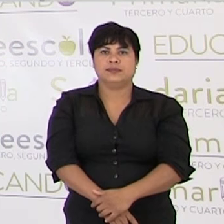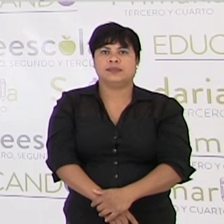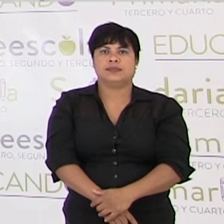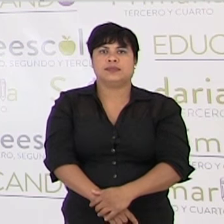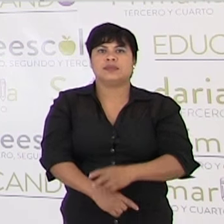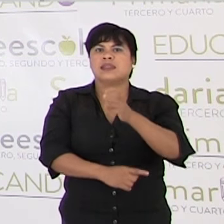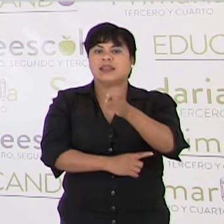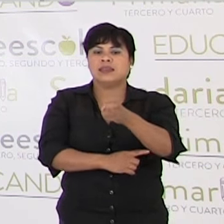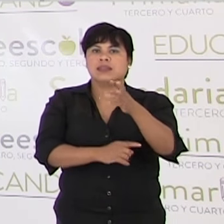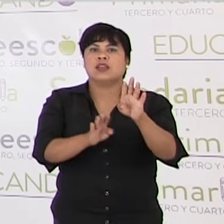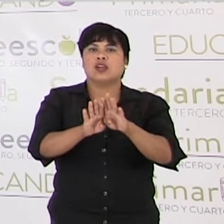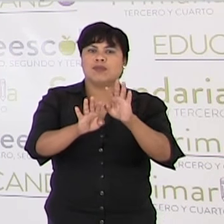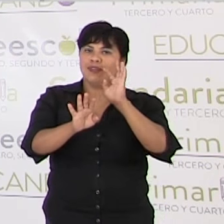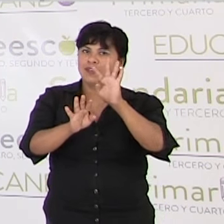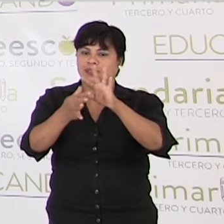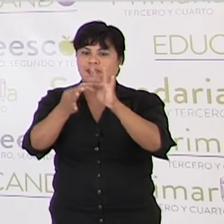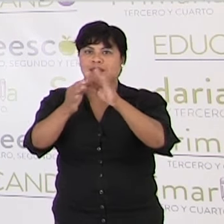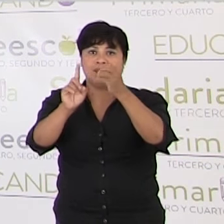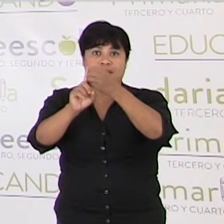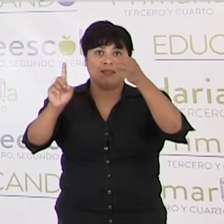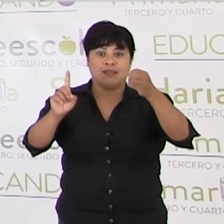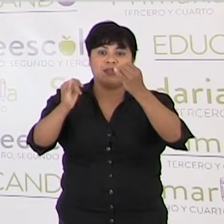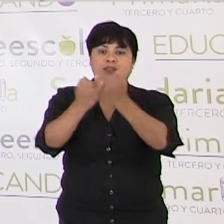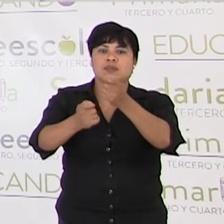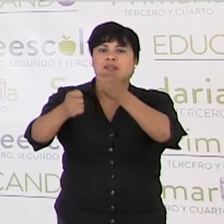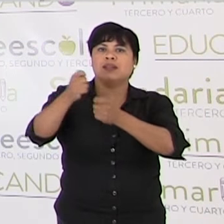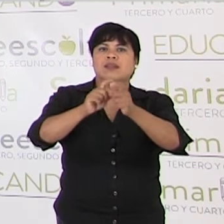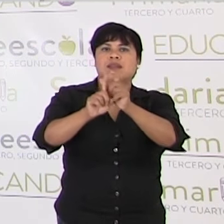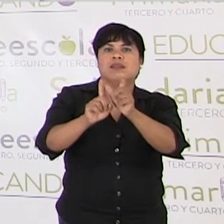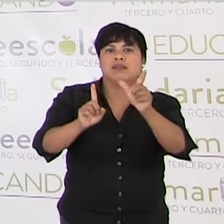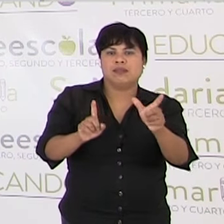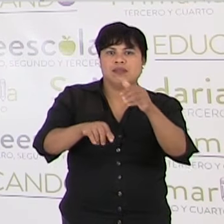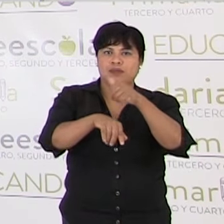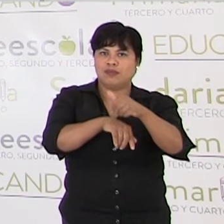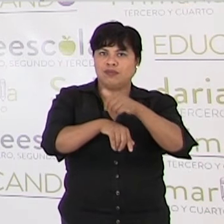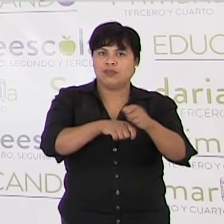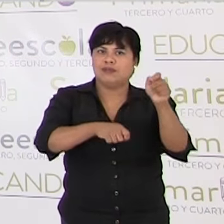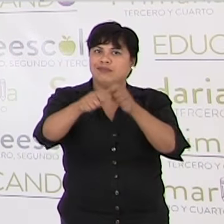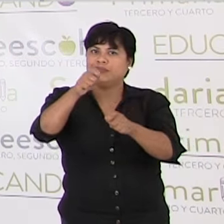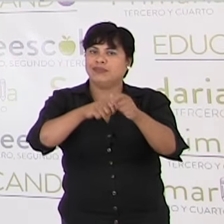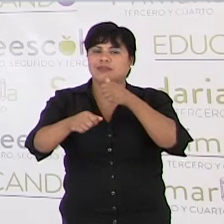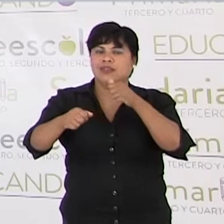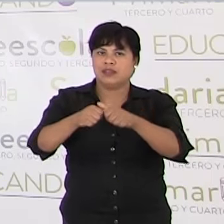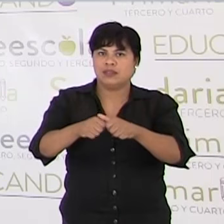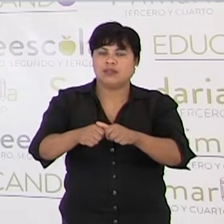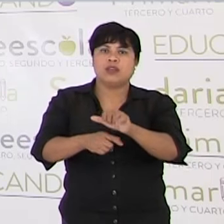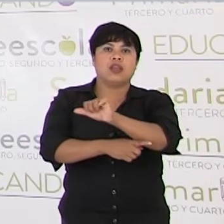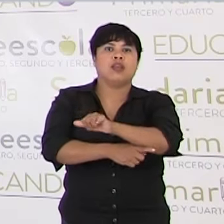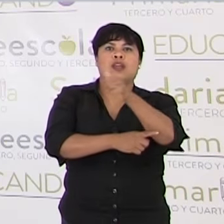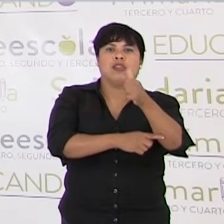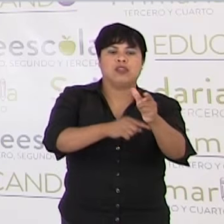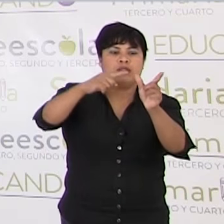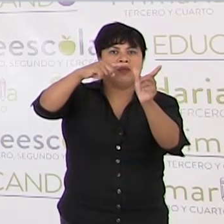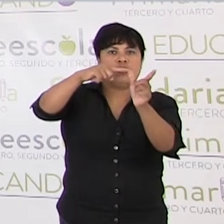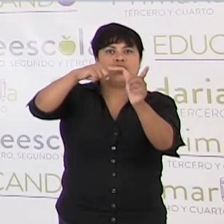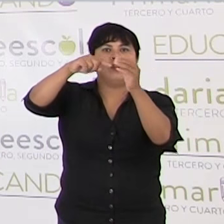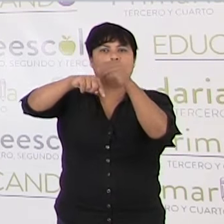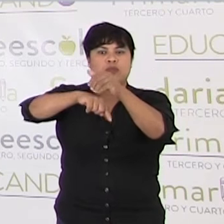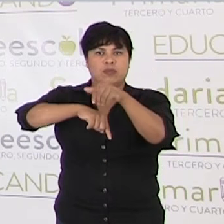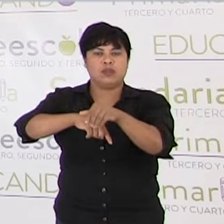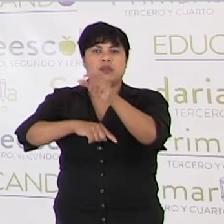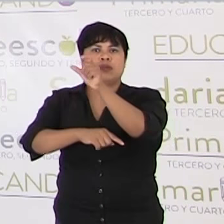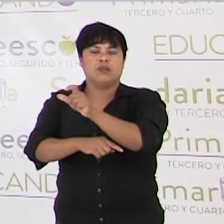se representa. La raíz cuadrada de un número es igual a 9, ¿sí? Vamos con el otro ejemplo o la